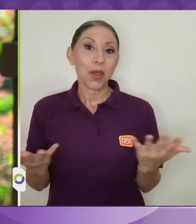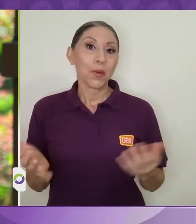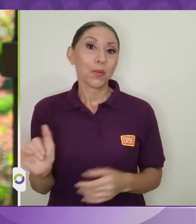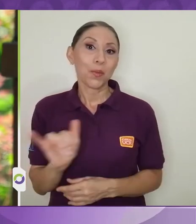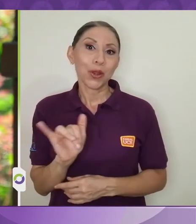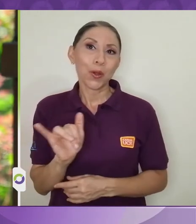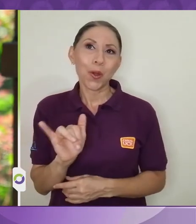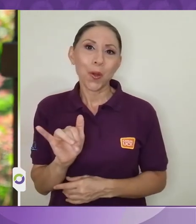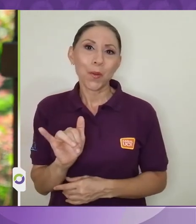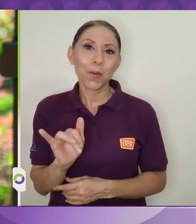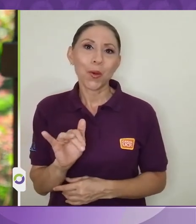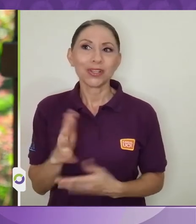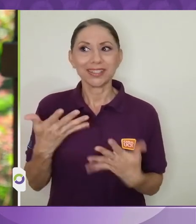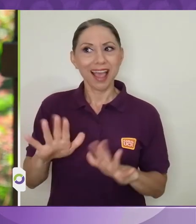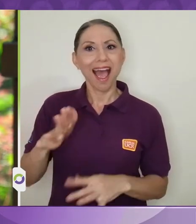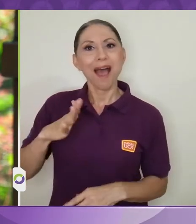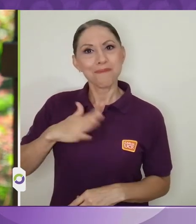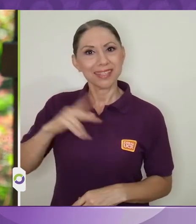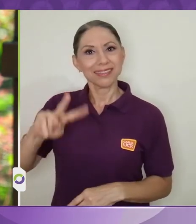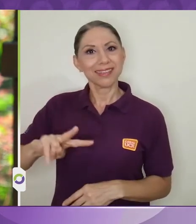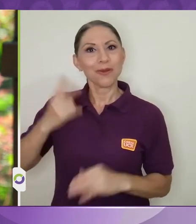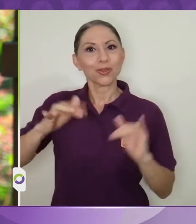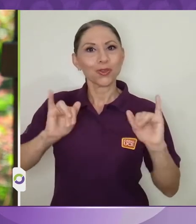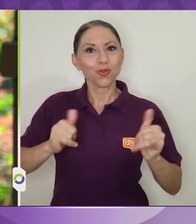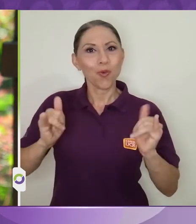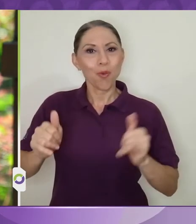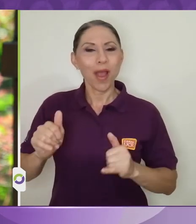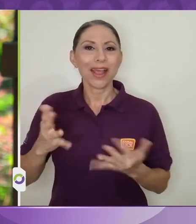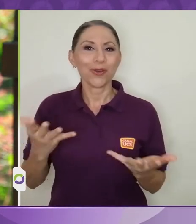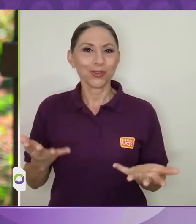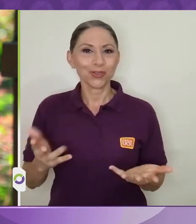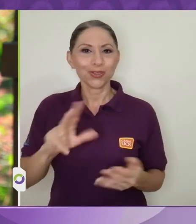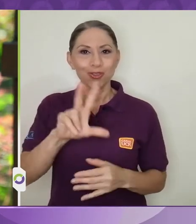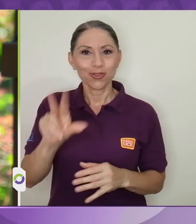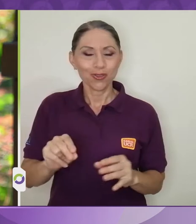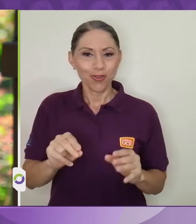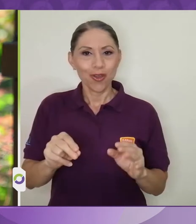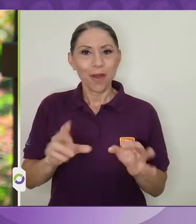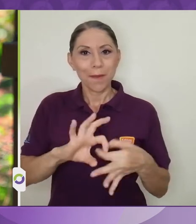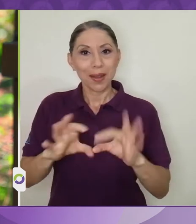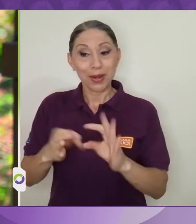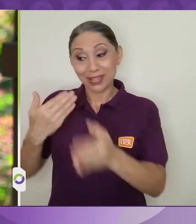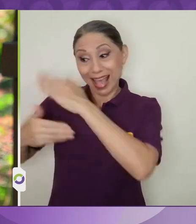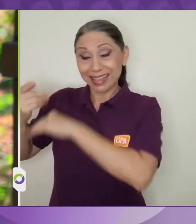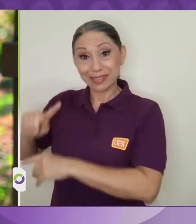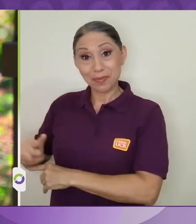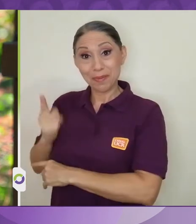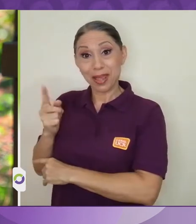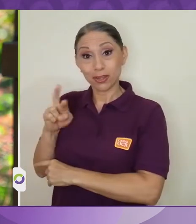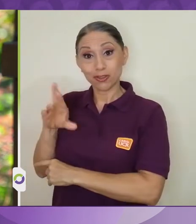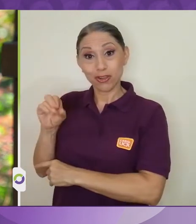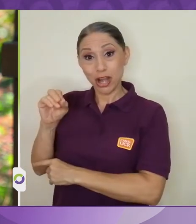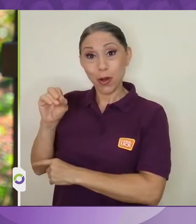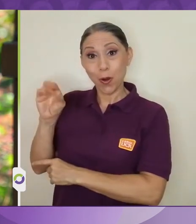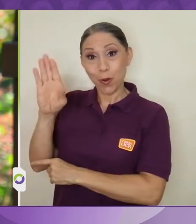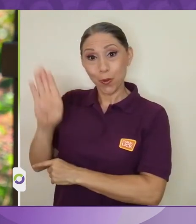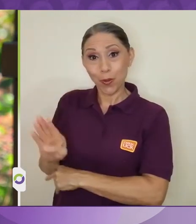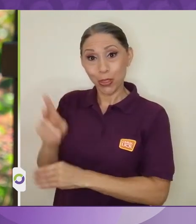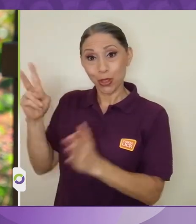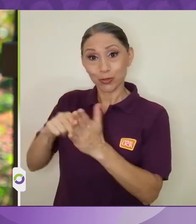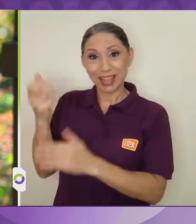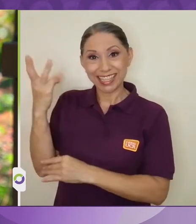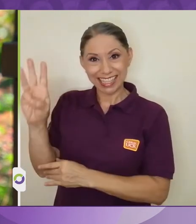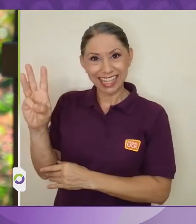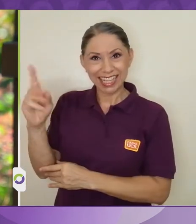Bueno, como son mis segundos juegos, ¿verdad? A mis primeros, a Río 2016, fui de muy